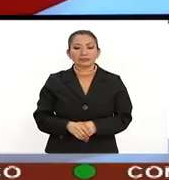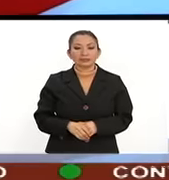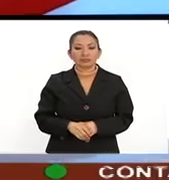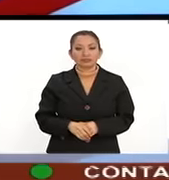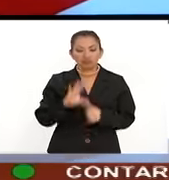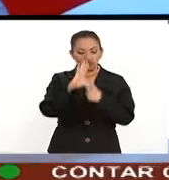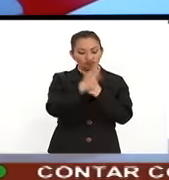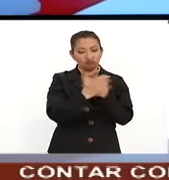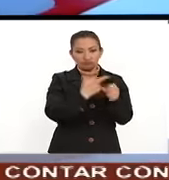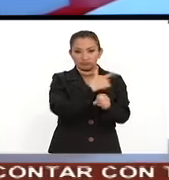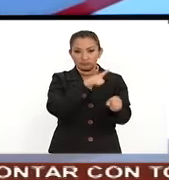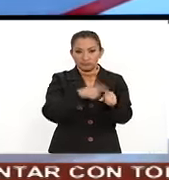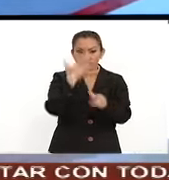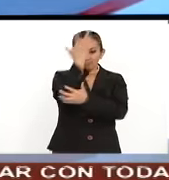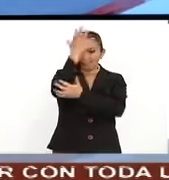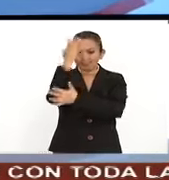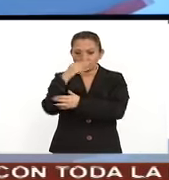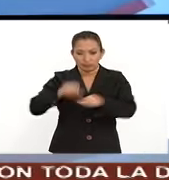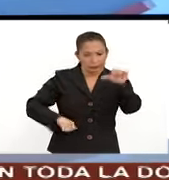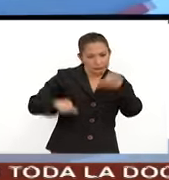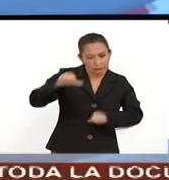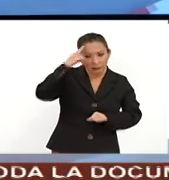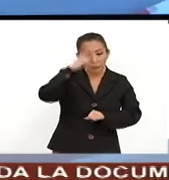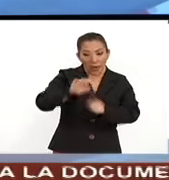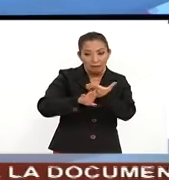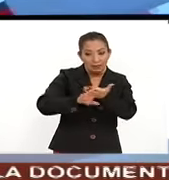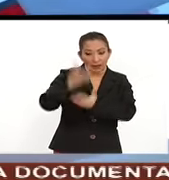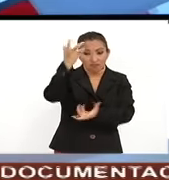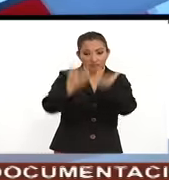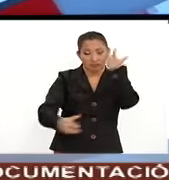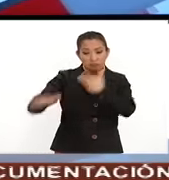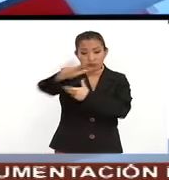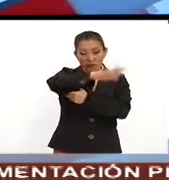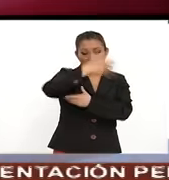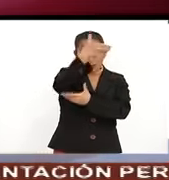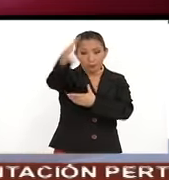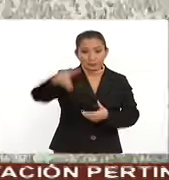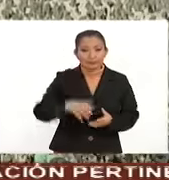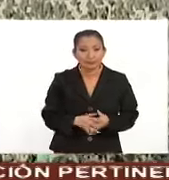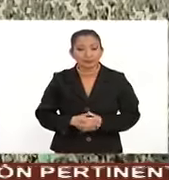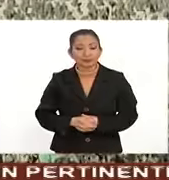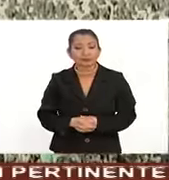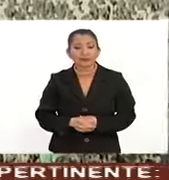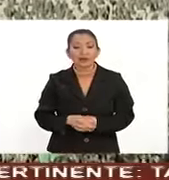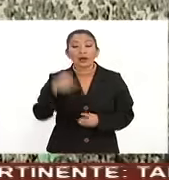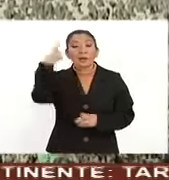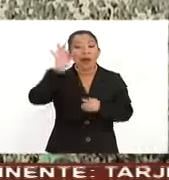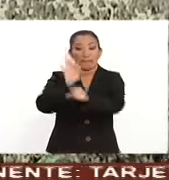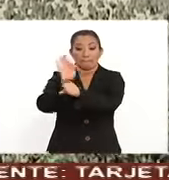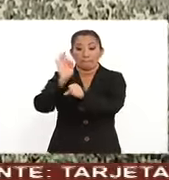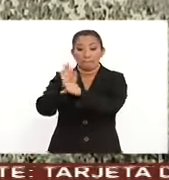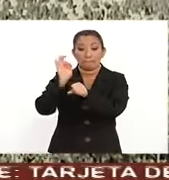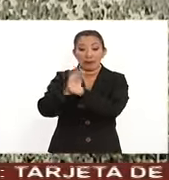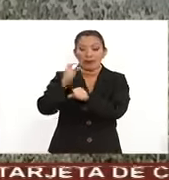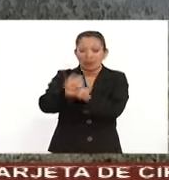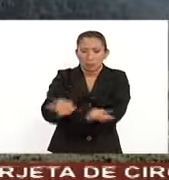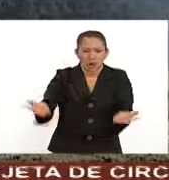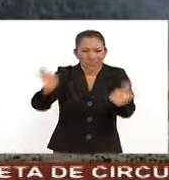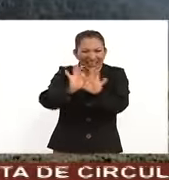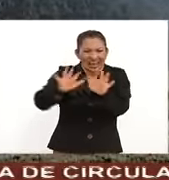La Comisión Nacional Forestal realiza acciones de prevención de incendios en áreas verdes. Para proteger uno de los pulmones